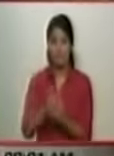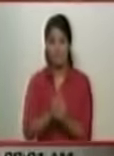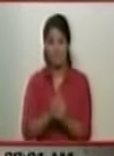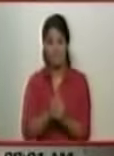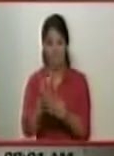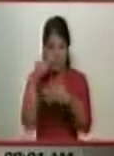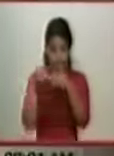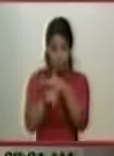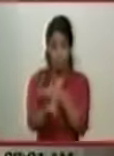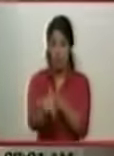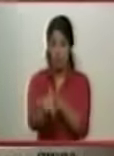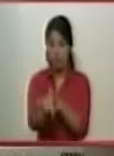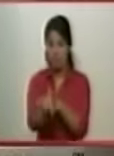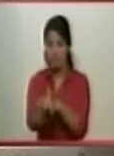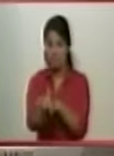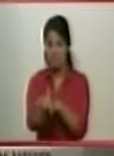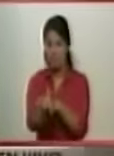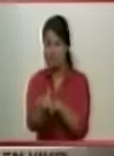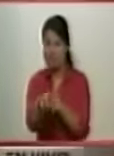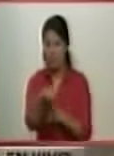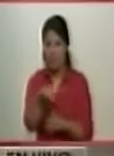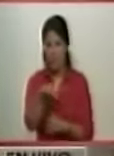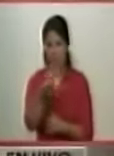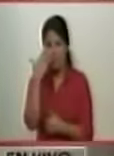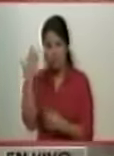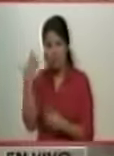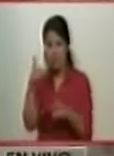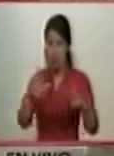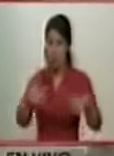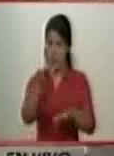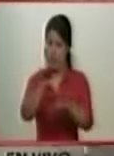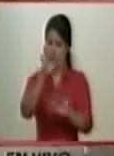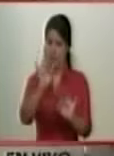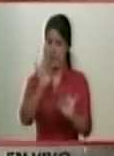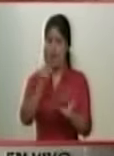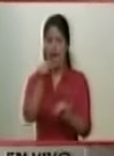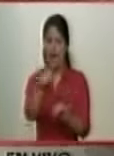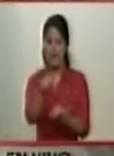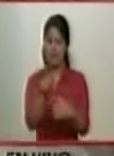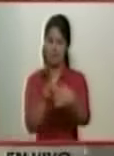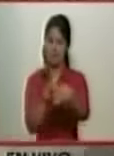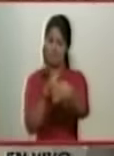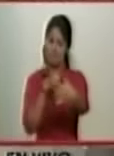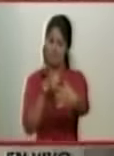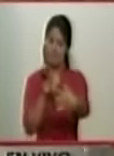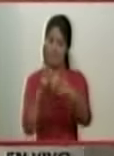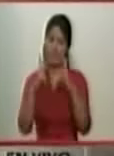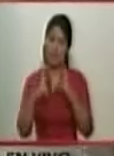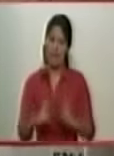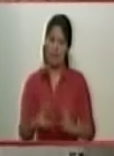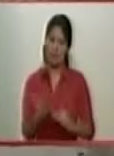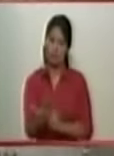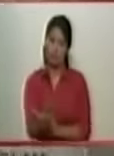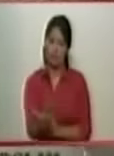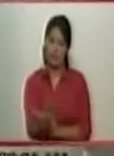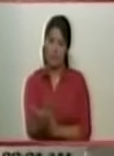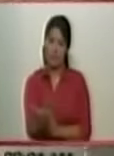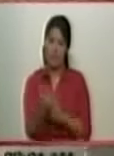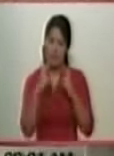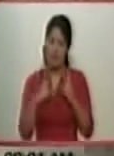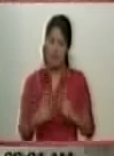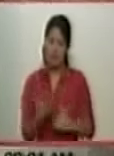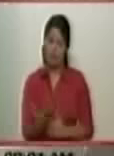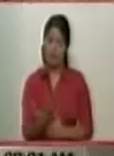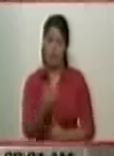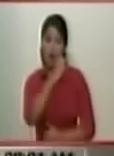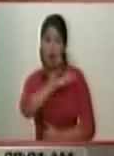al lugar sagrado, el lugar de descanso del comandante supremo de la